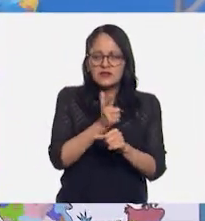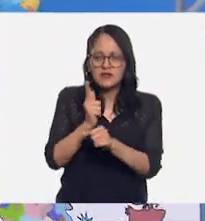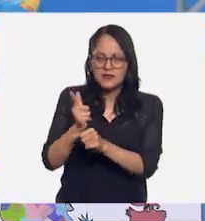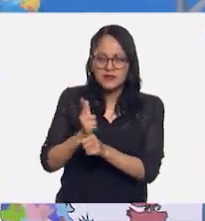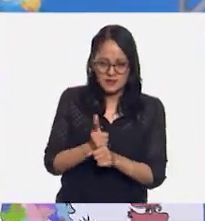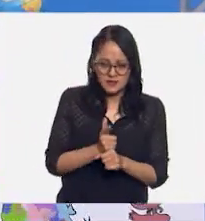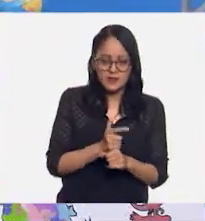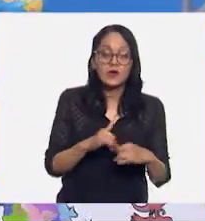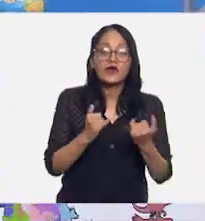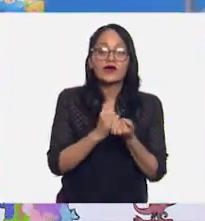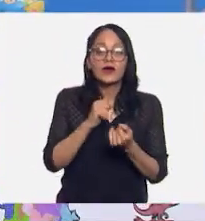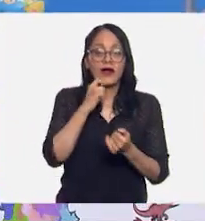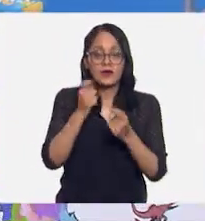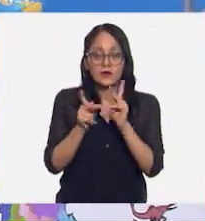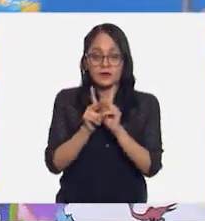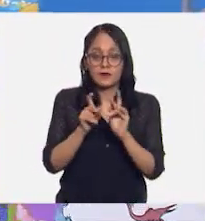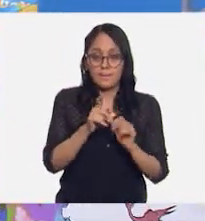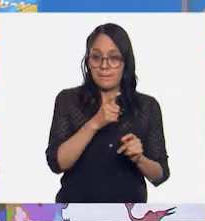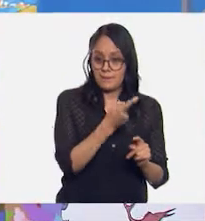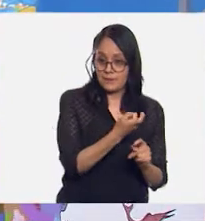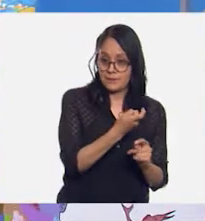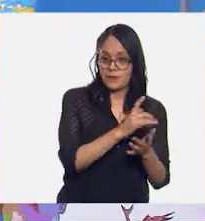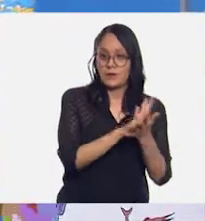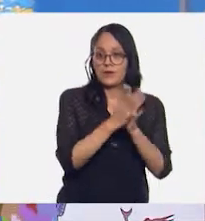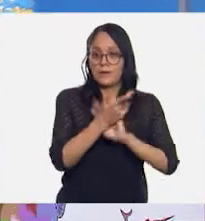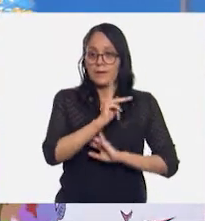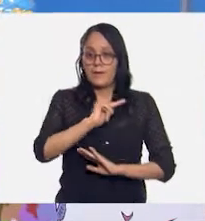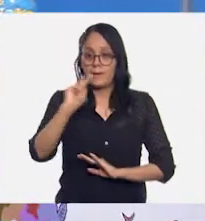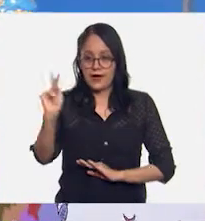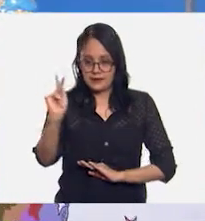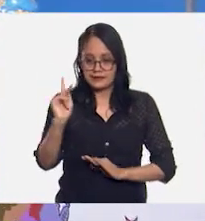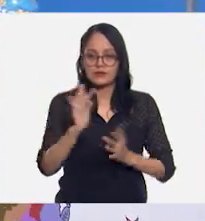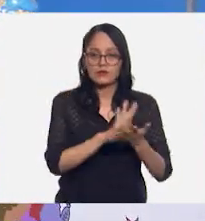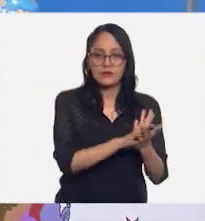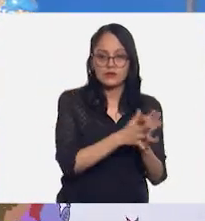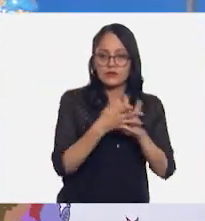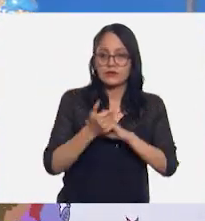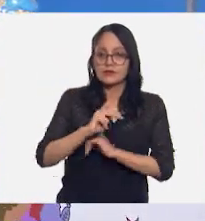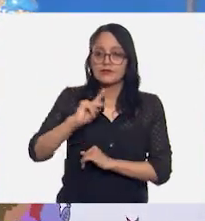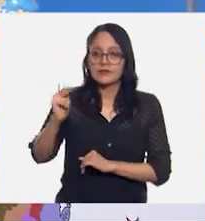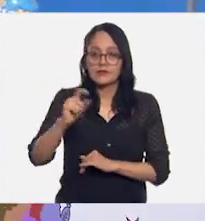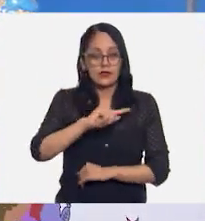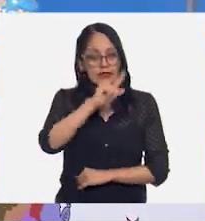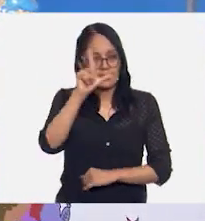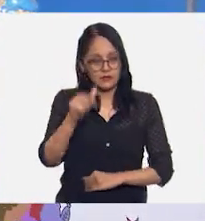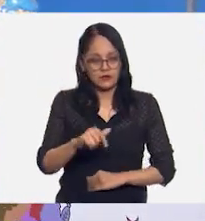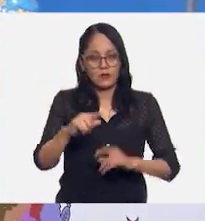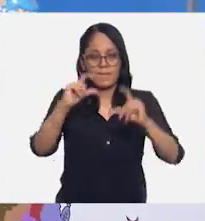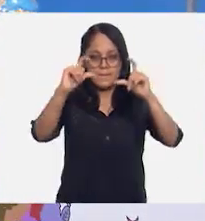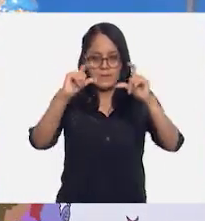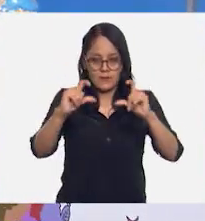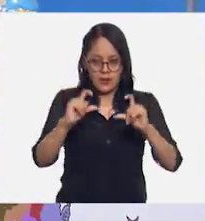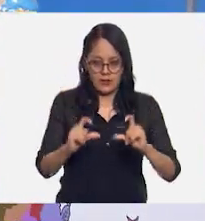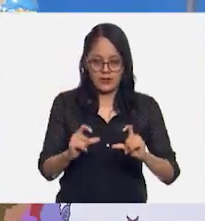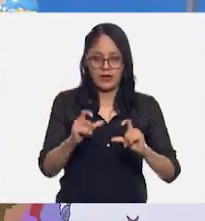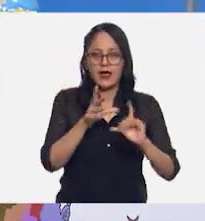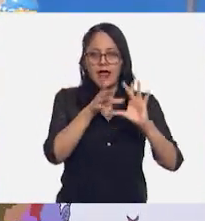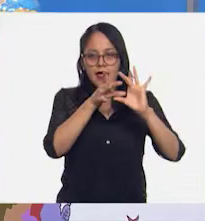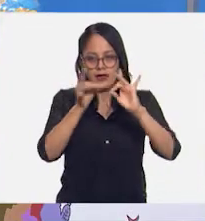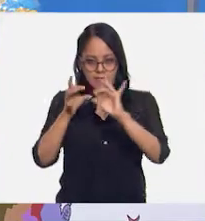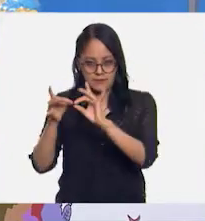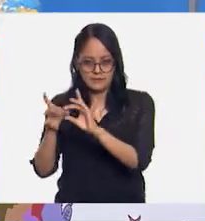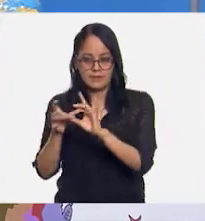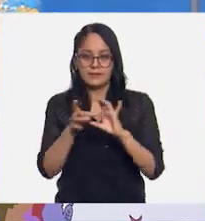identificar algunas figuras retóricas. Luego, parafrasearemos el poema. Además, planificaremos